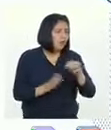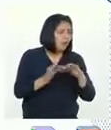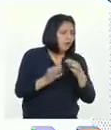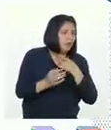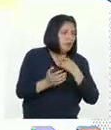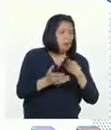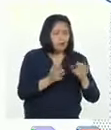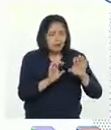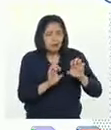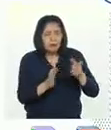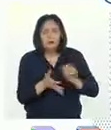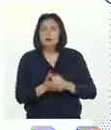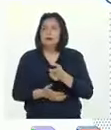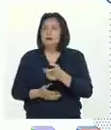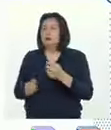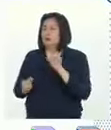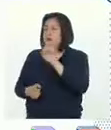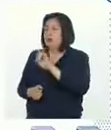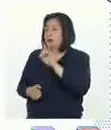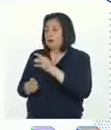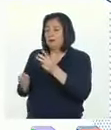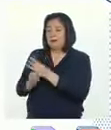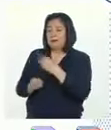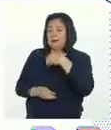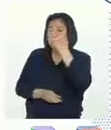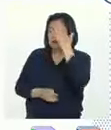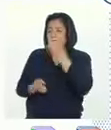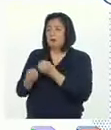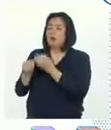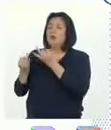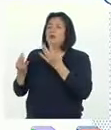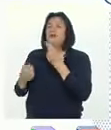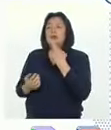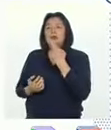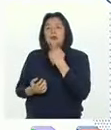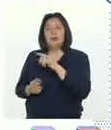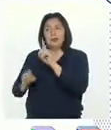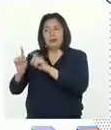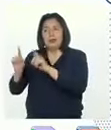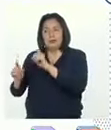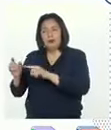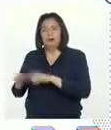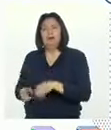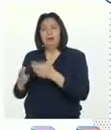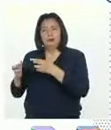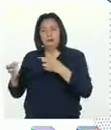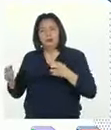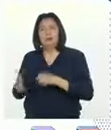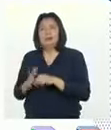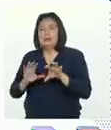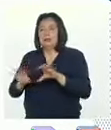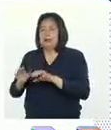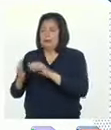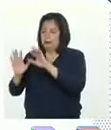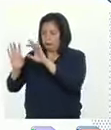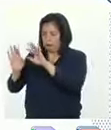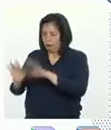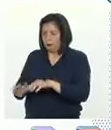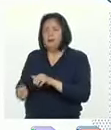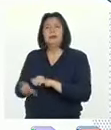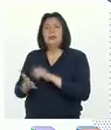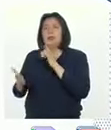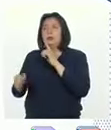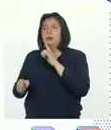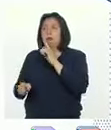familia. Usamos la matemática para conocer las cantidades de azúcar en ciertos productos e hicimos un acta de compromiso con